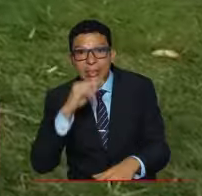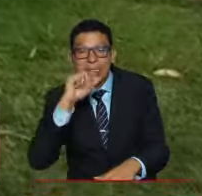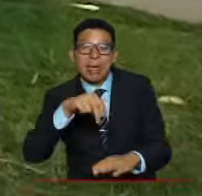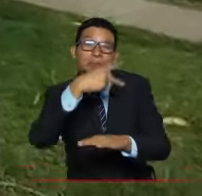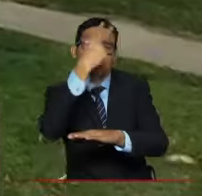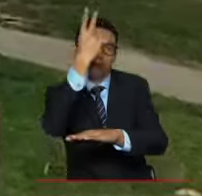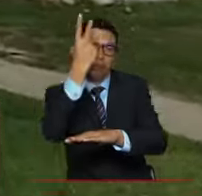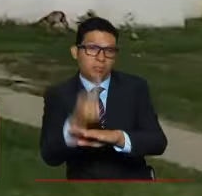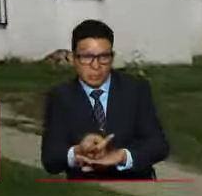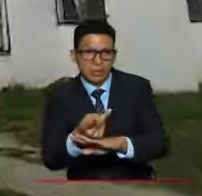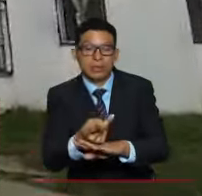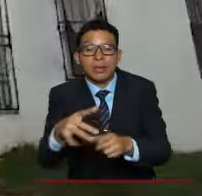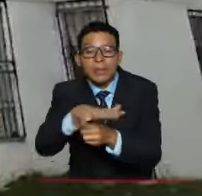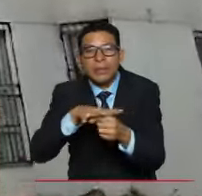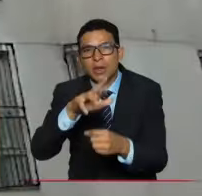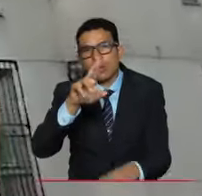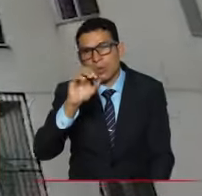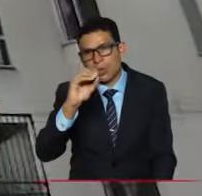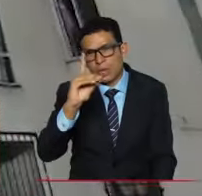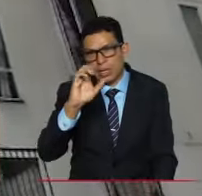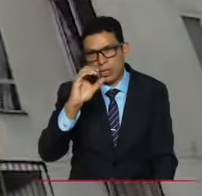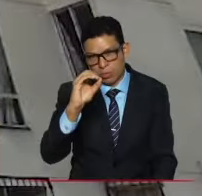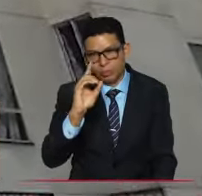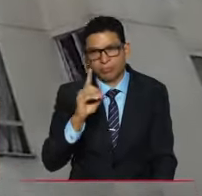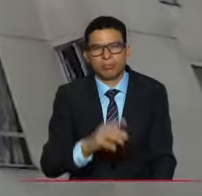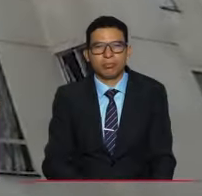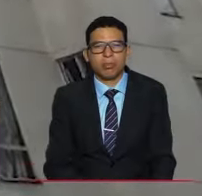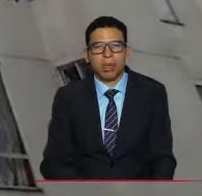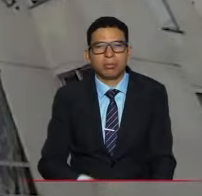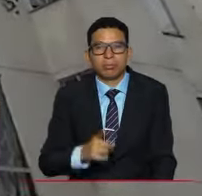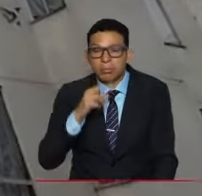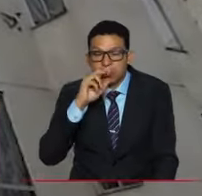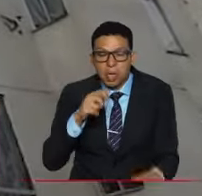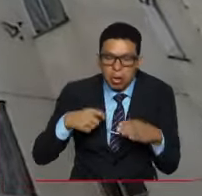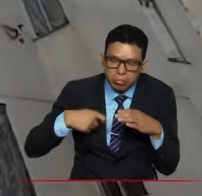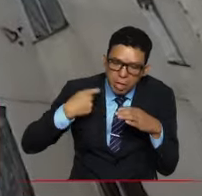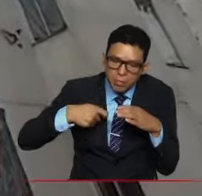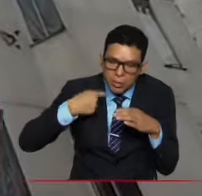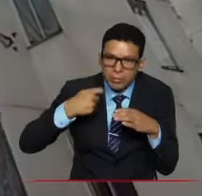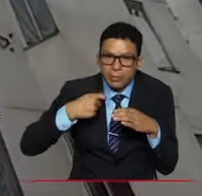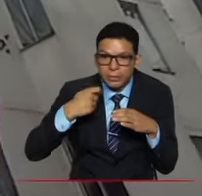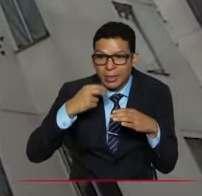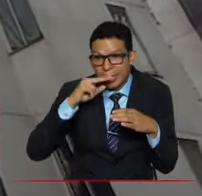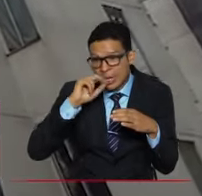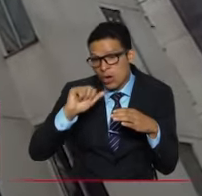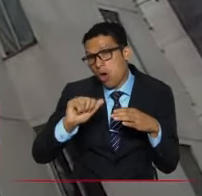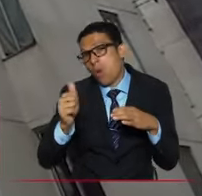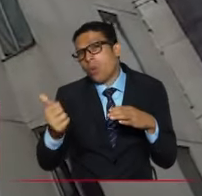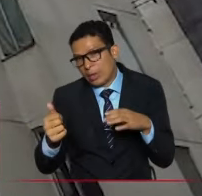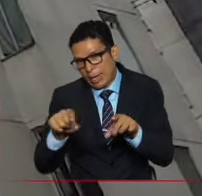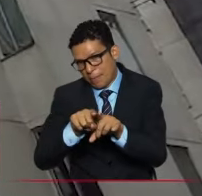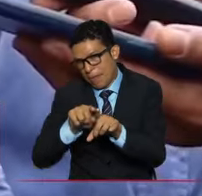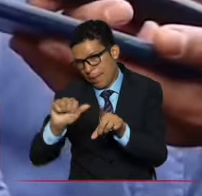de Jamundí, Valle del Cauca. Que se encontraban consumiendo sus alimentos con otra menor de edad, hermana la